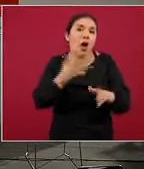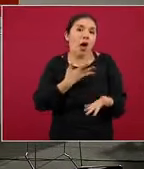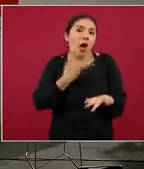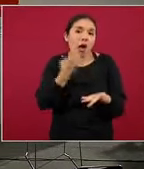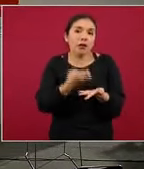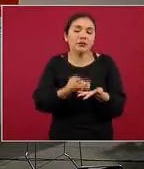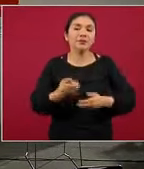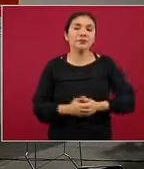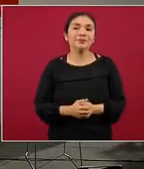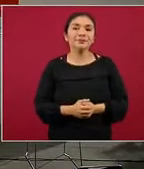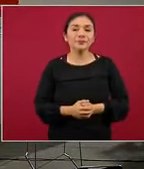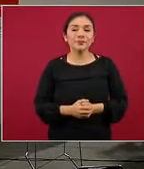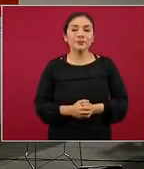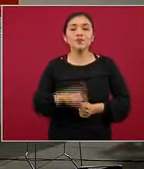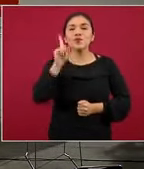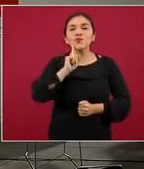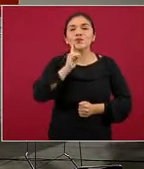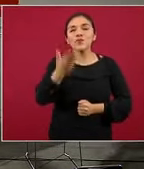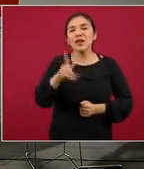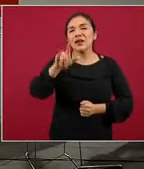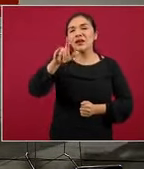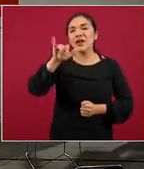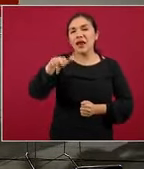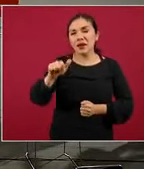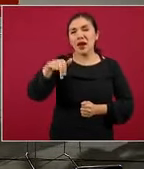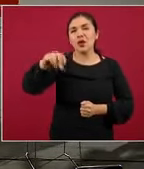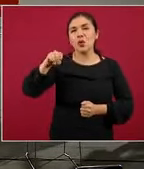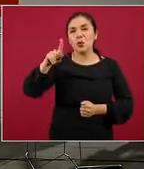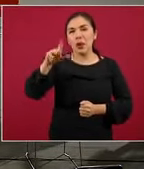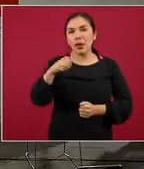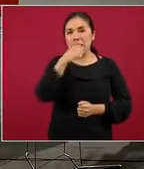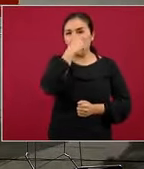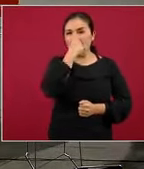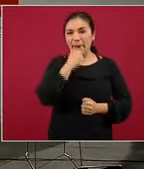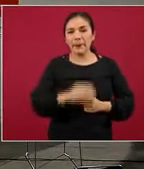Gracias. Liliana Noble, de Pulso Saludable.